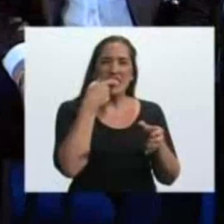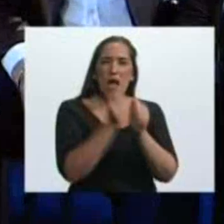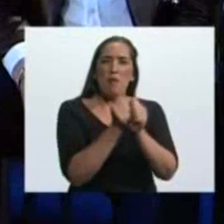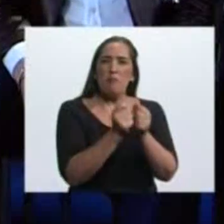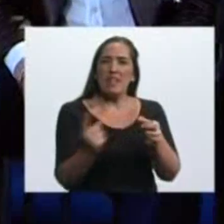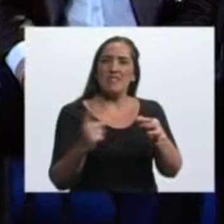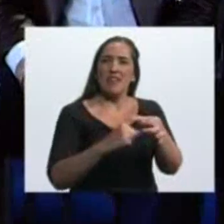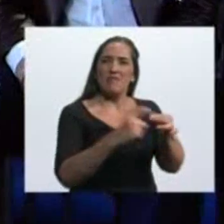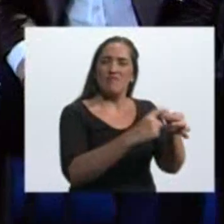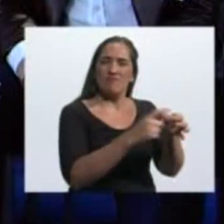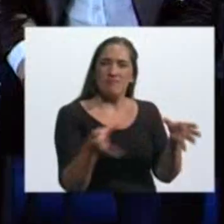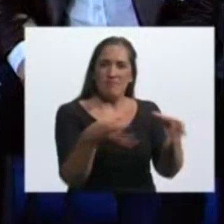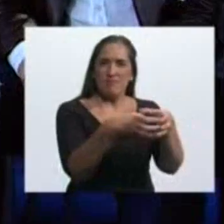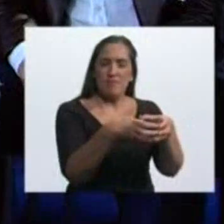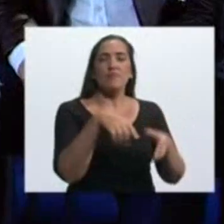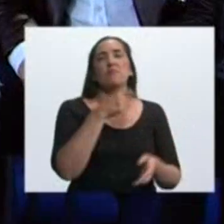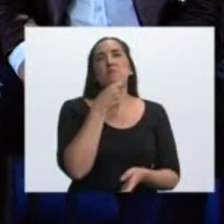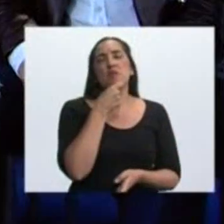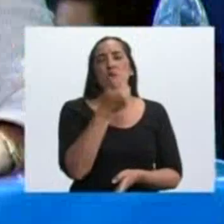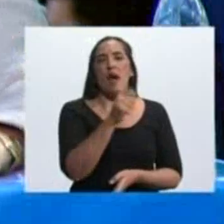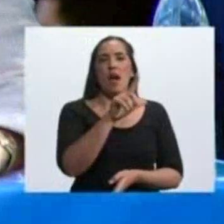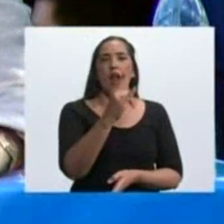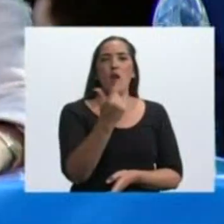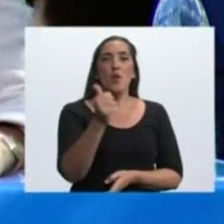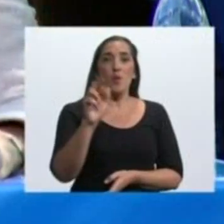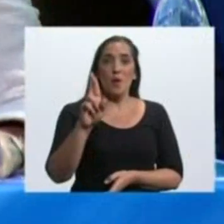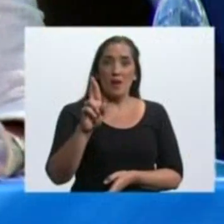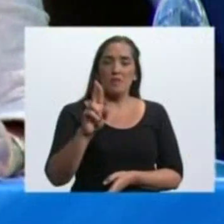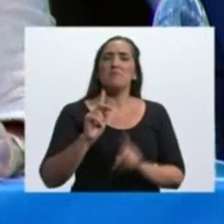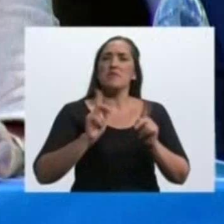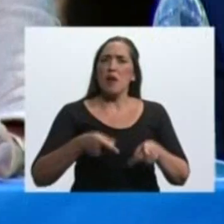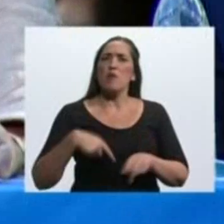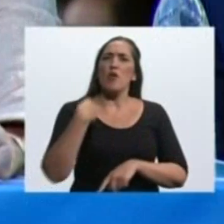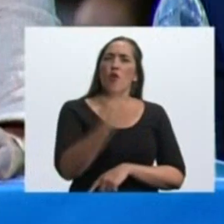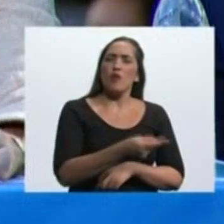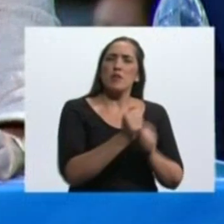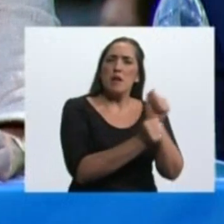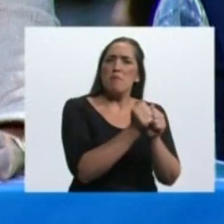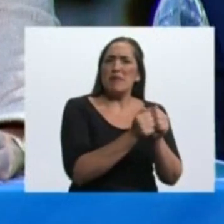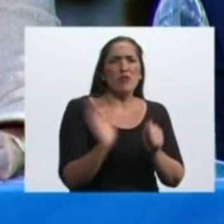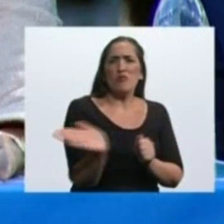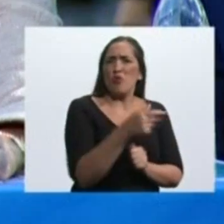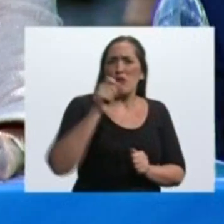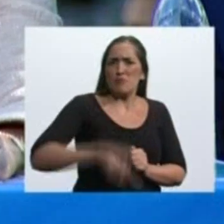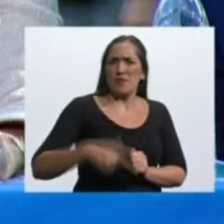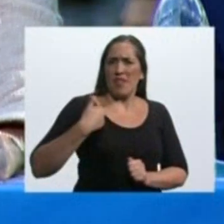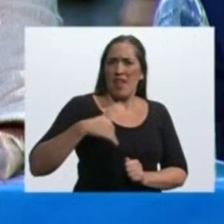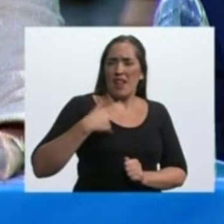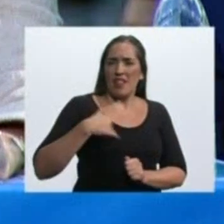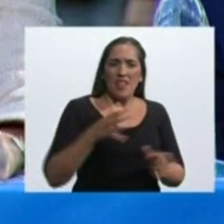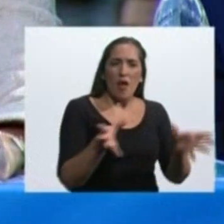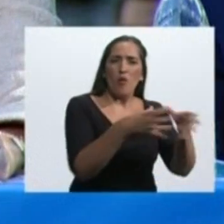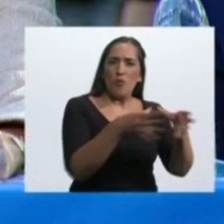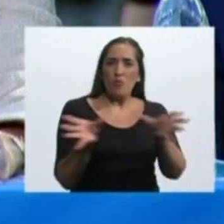otras empresas como Aluar o como Vulcano, empresas todas argentinas. Y quiero